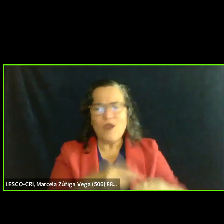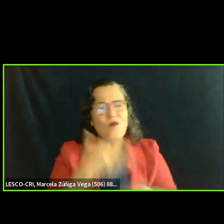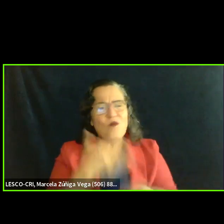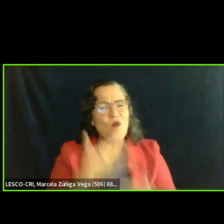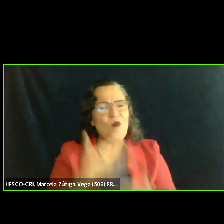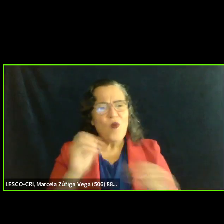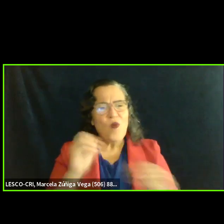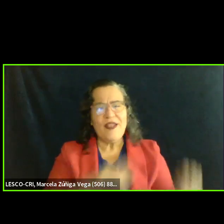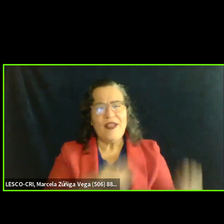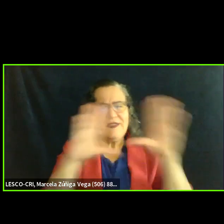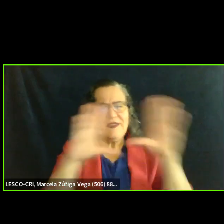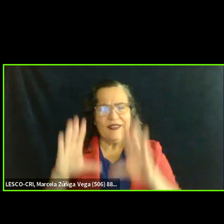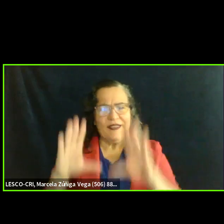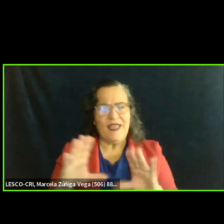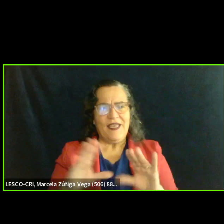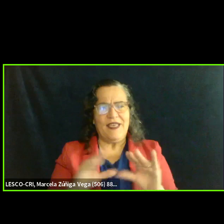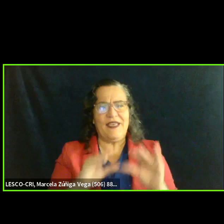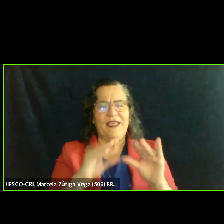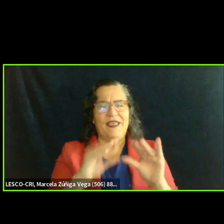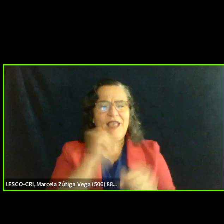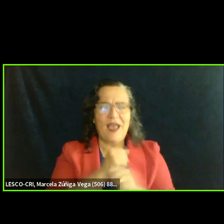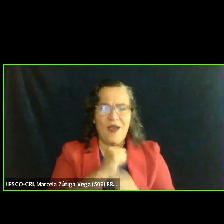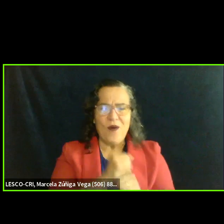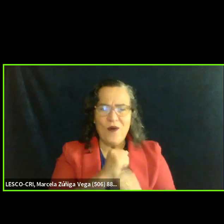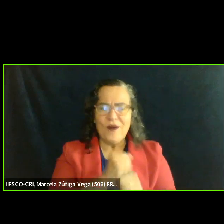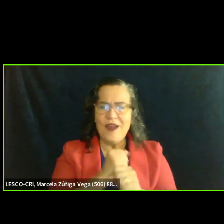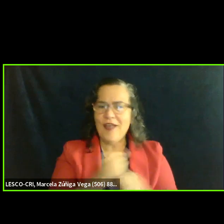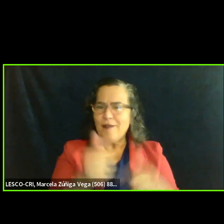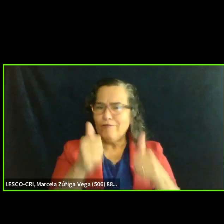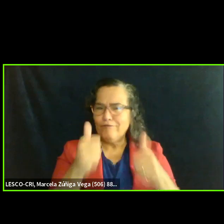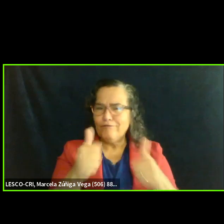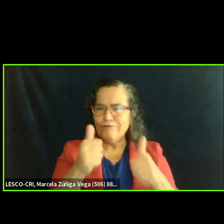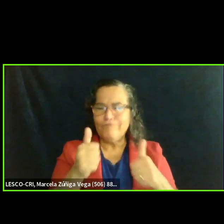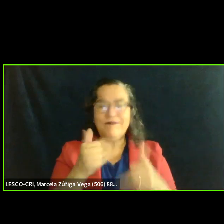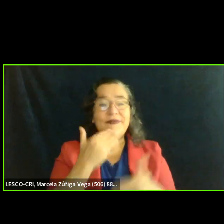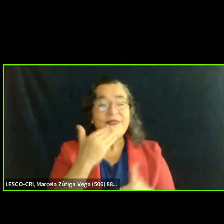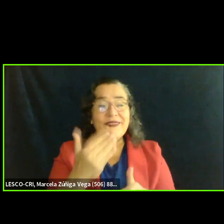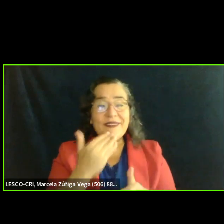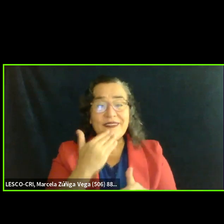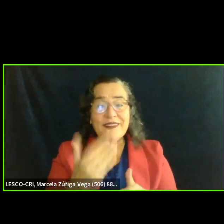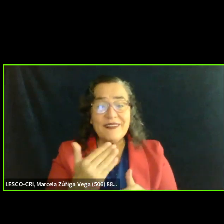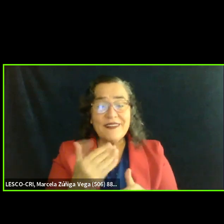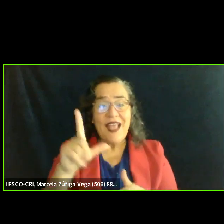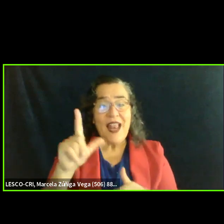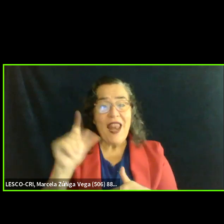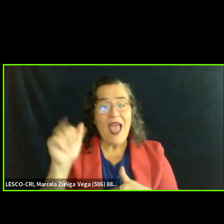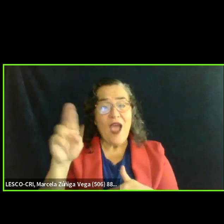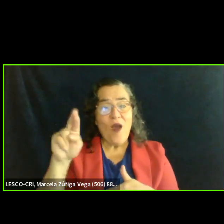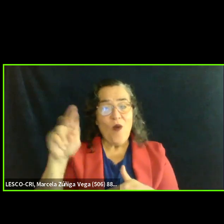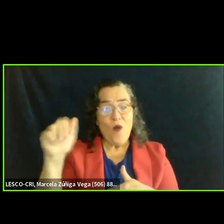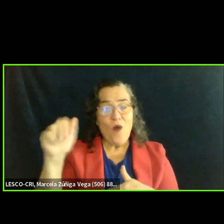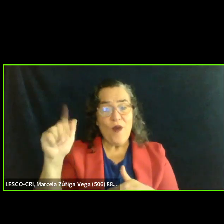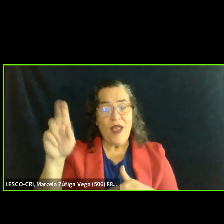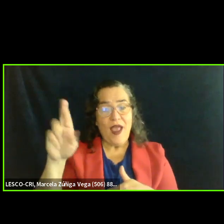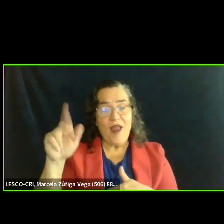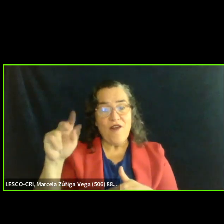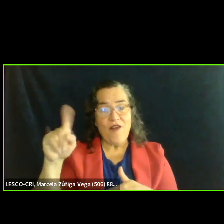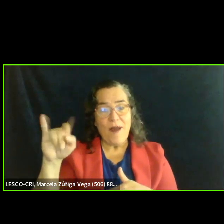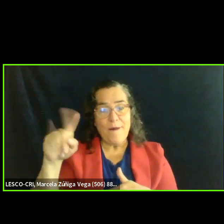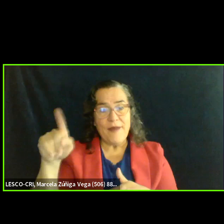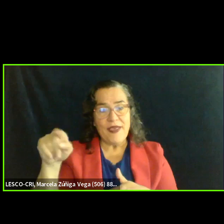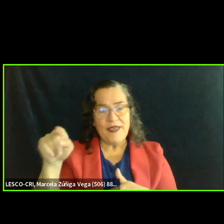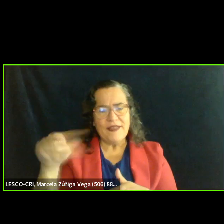una muy buena jornada. Y quiero iniciar agradeciéndole a Laura Ramírez por su cordial bienvenida